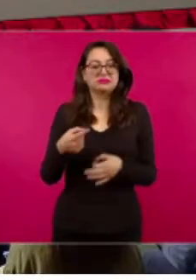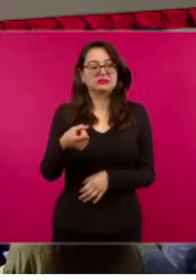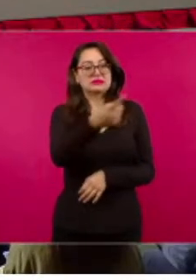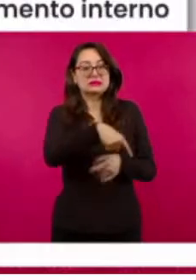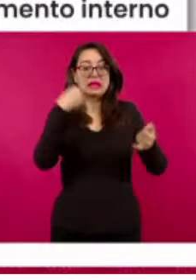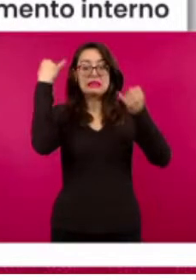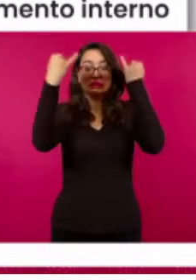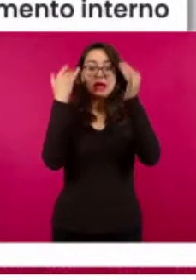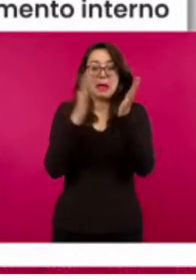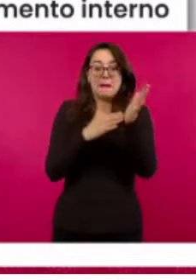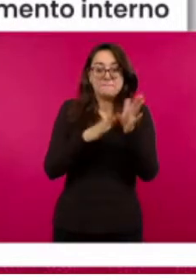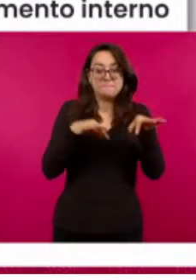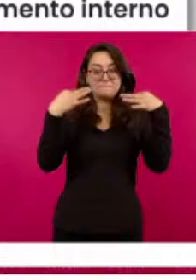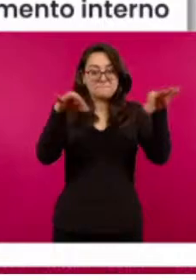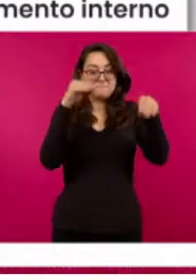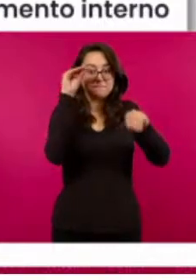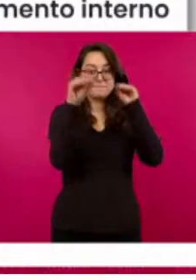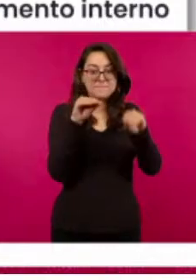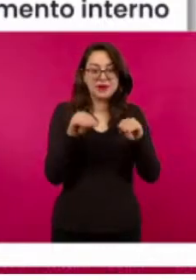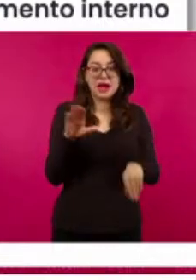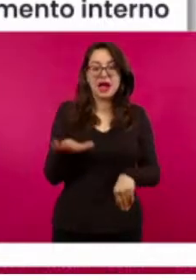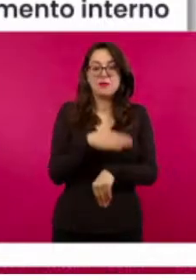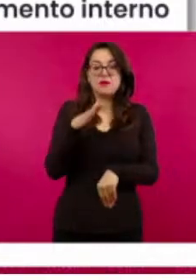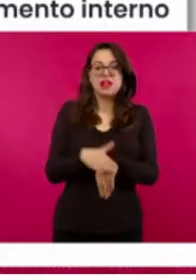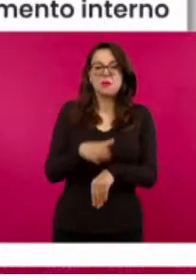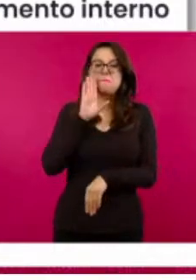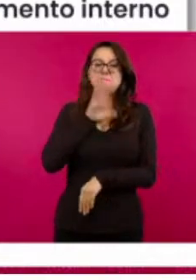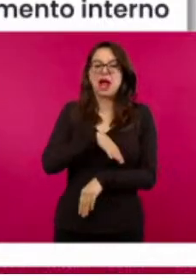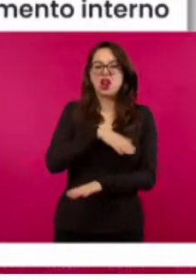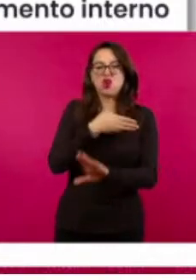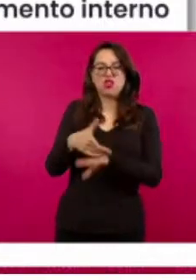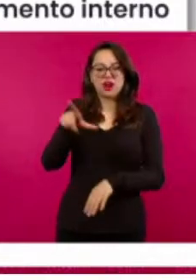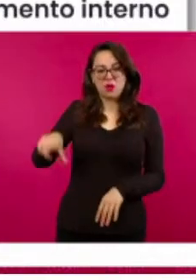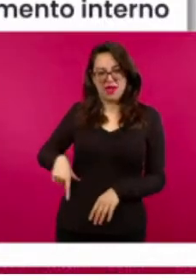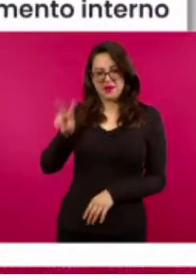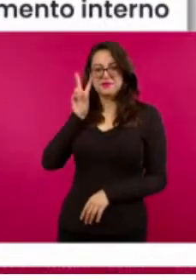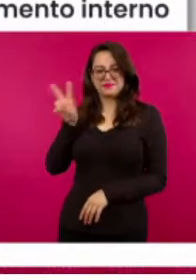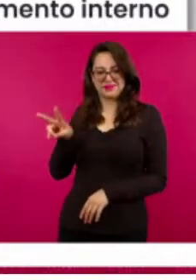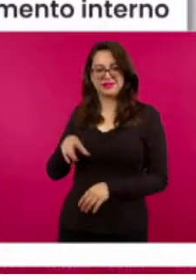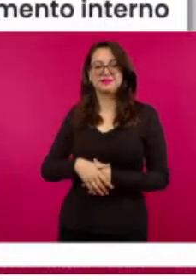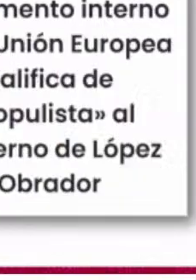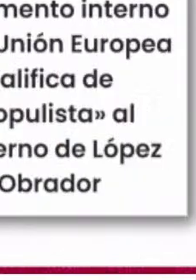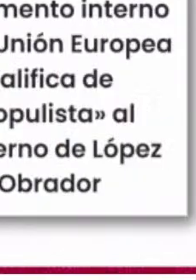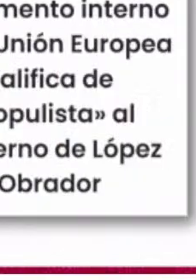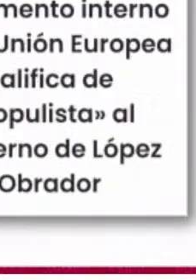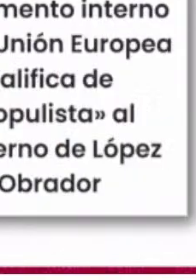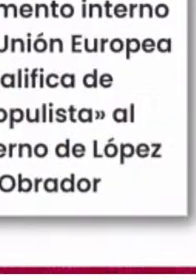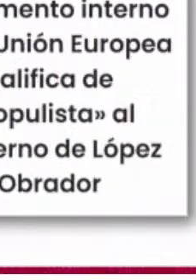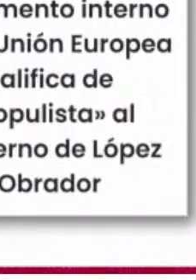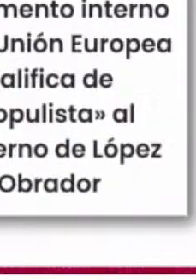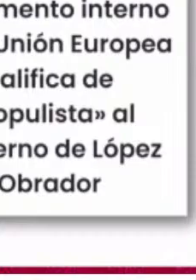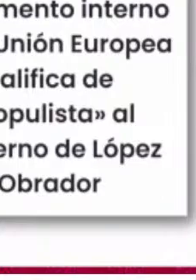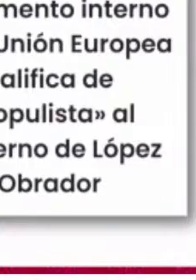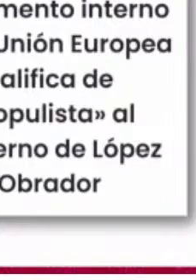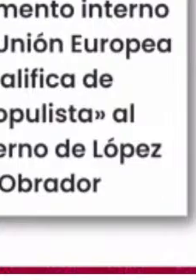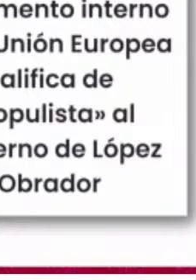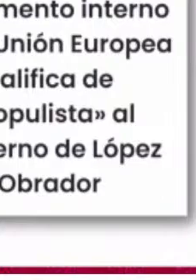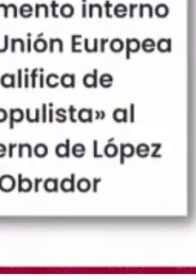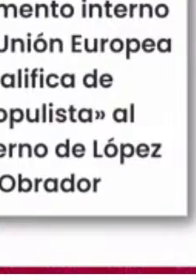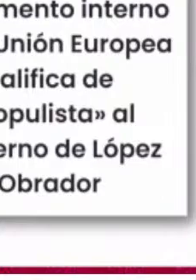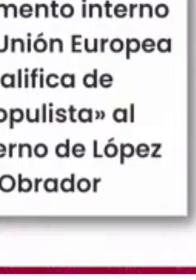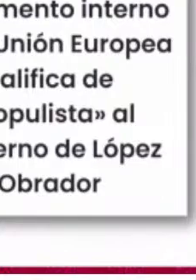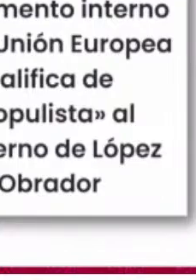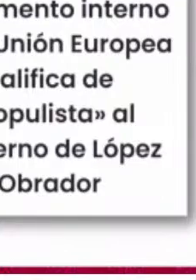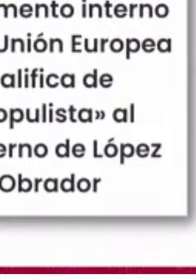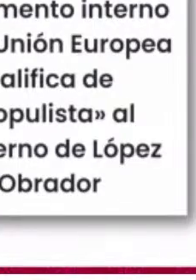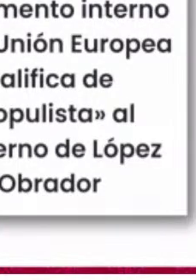documento para decir que la Unión Europea califica de populista al gobierno mexicano, pero esto es falso. El 27 de marzo de